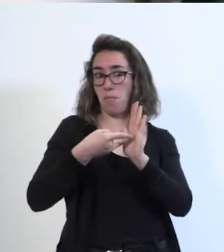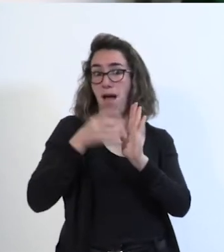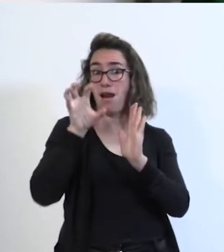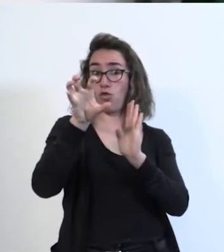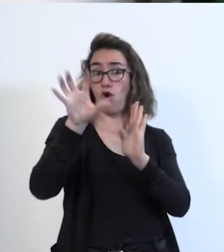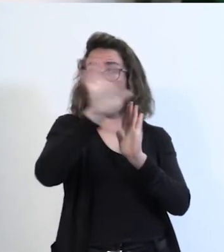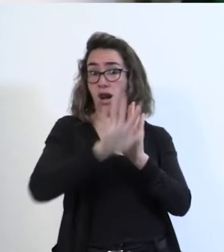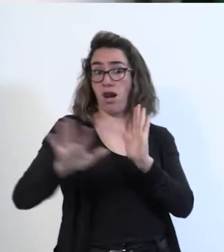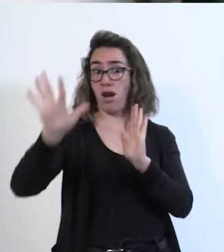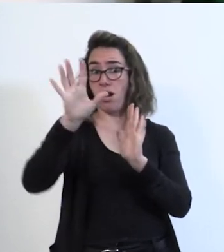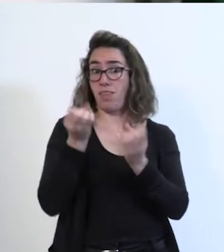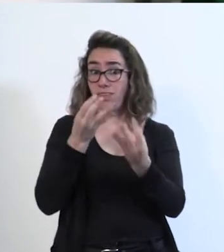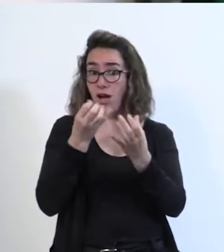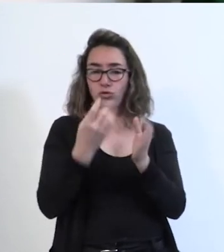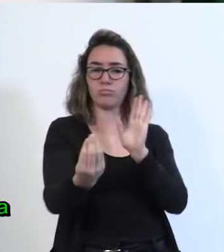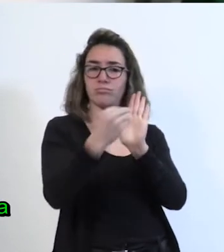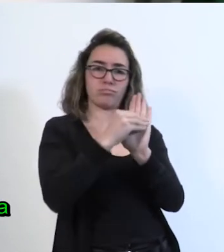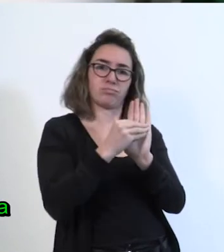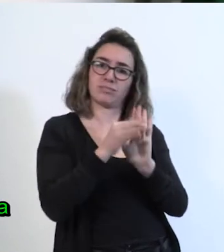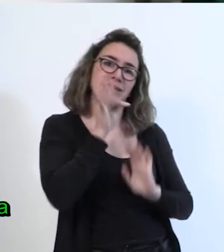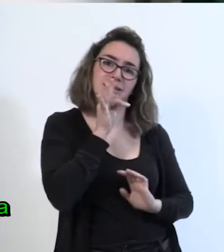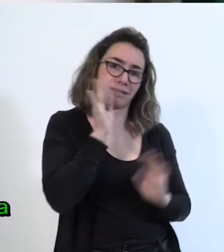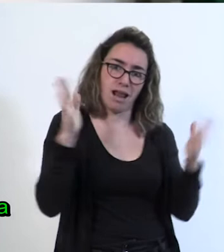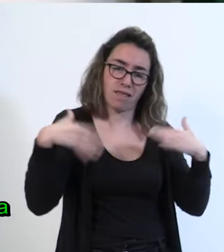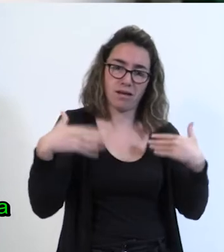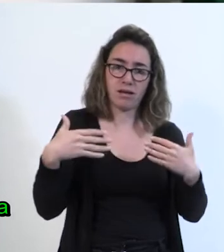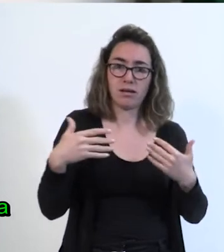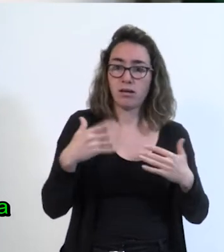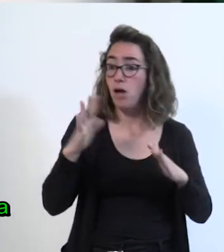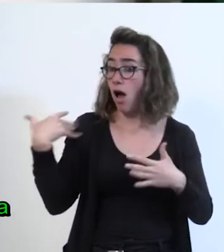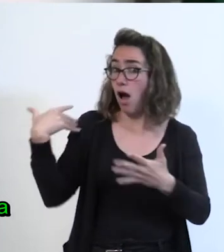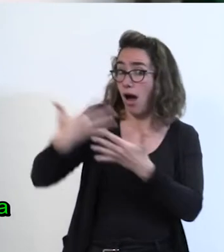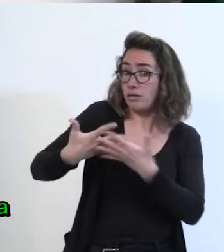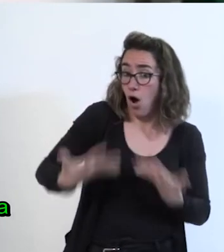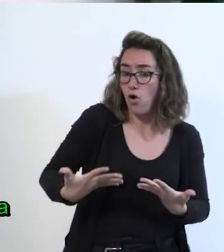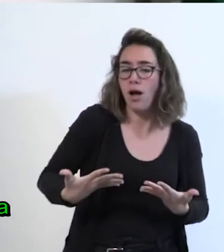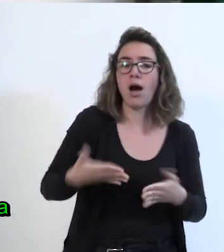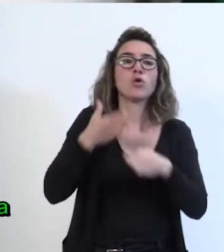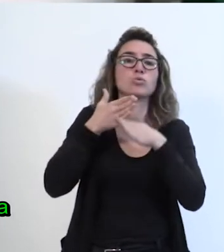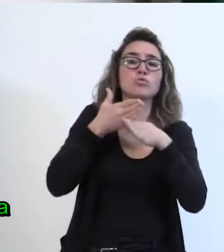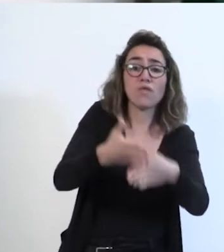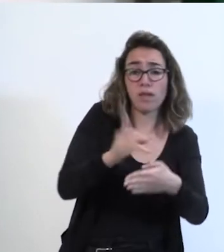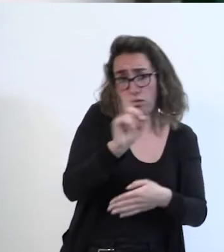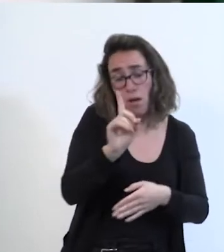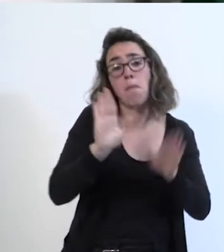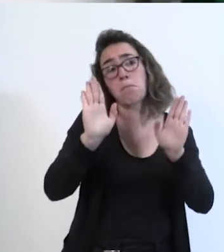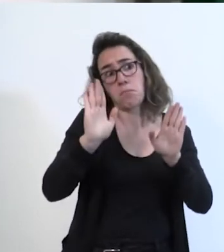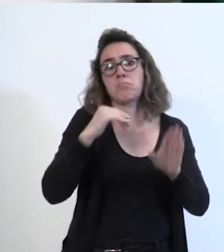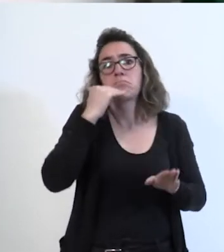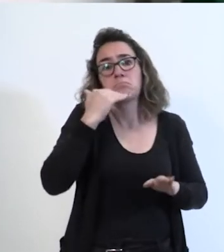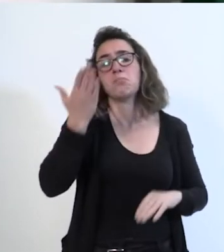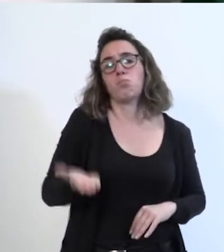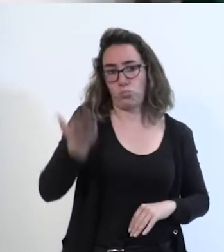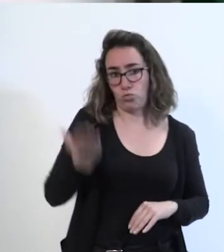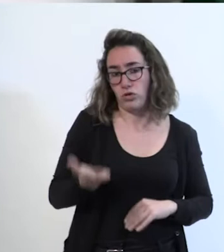de Datos sobre Hechos de Violencia. Pero lo que ha hecho hasta ahora no es total, no es suficiente, pero es